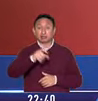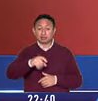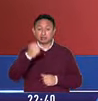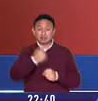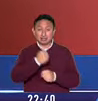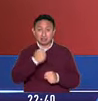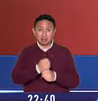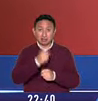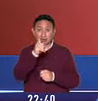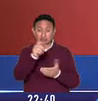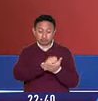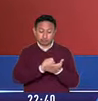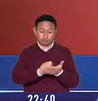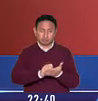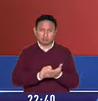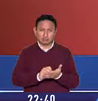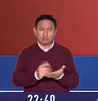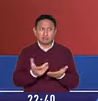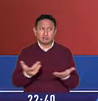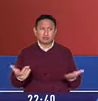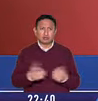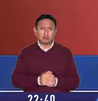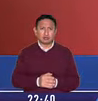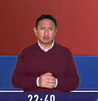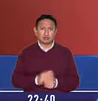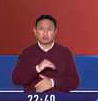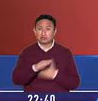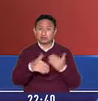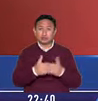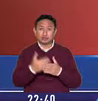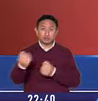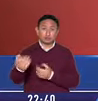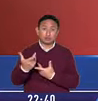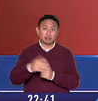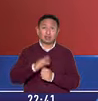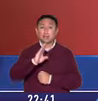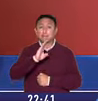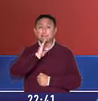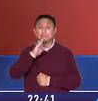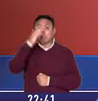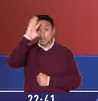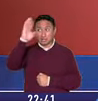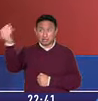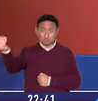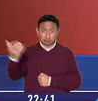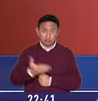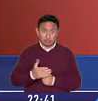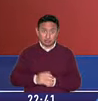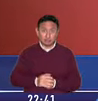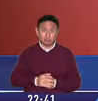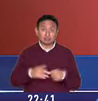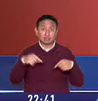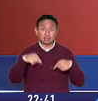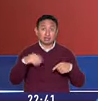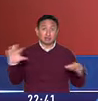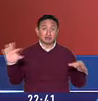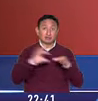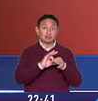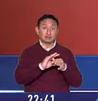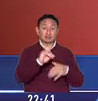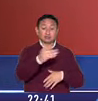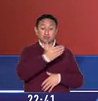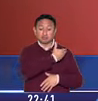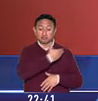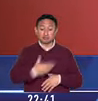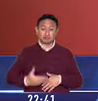informe. ¿O es que acaso están esperando que les envíen el informe desde Bélgica o desde México? No existe vinculación del presidente